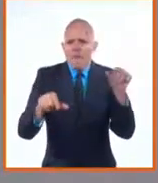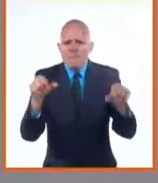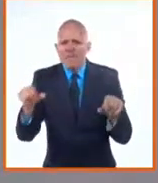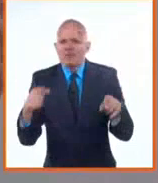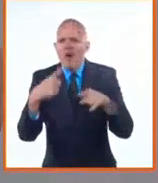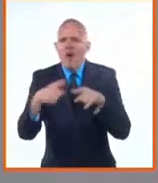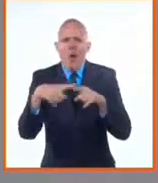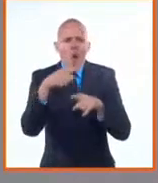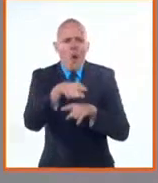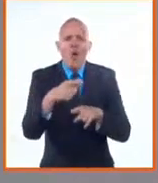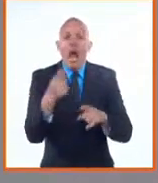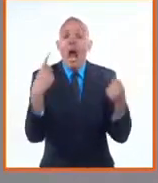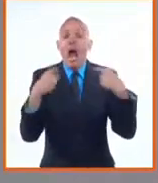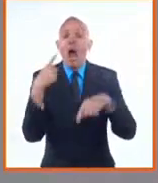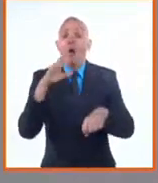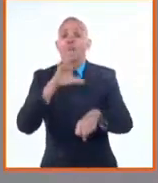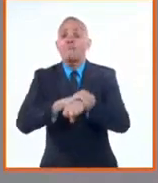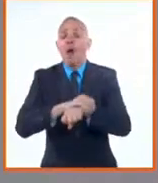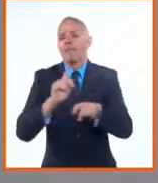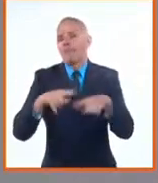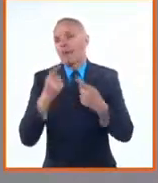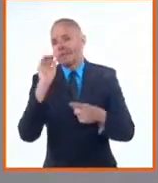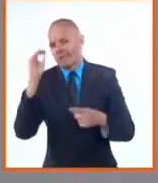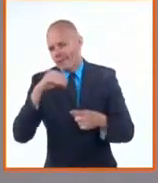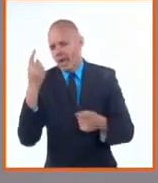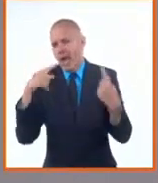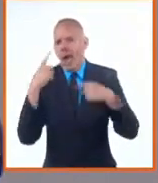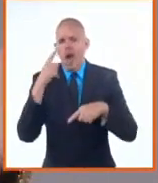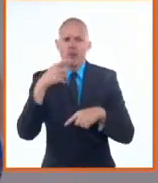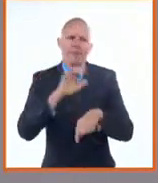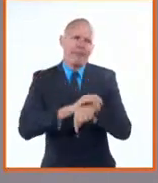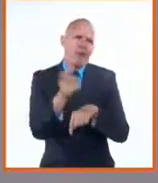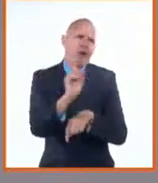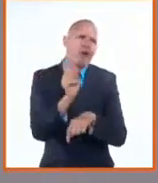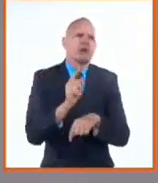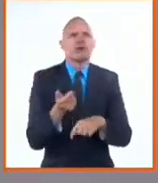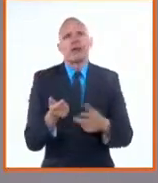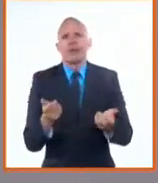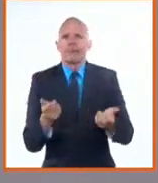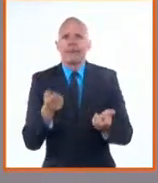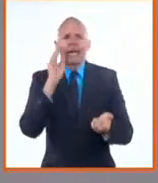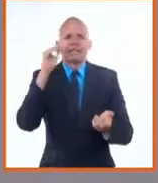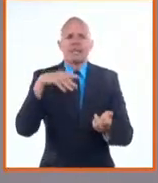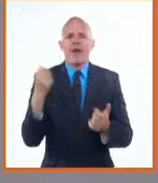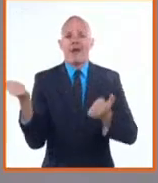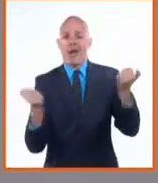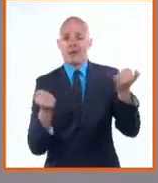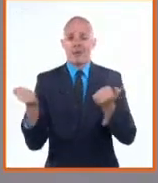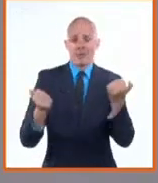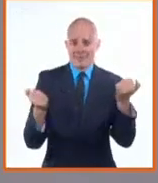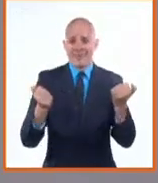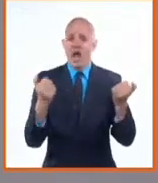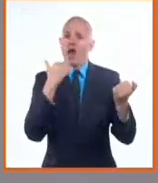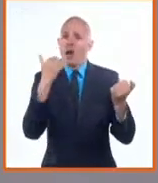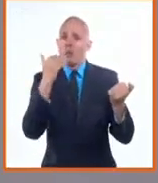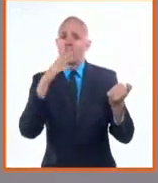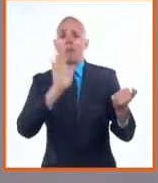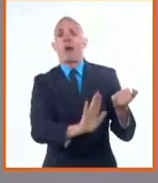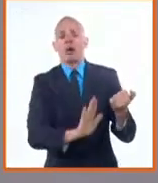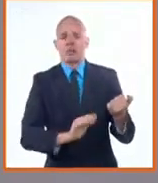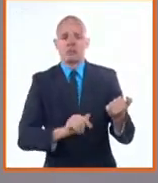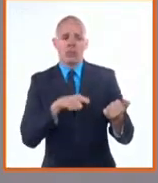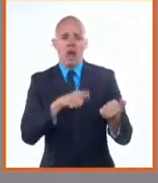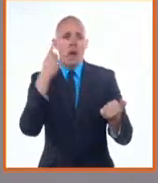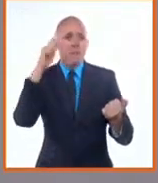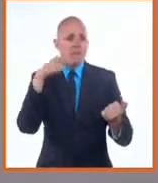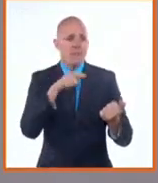sentido del tráfico para que el equipo pasara que podían estar a lo mejor molesta porque me están atrasando Mira móviles en mano